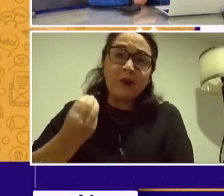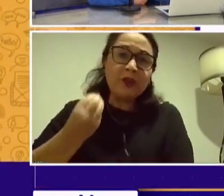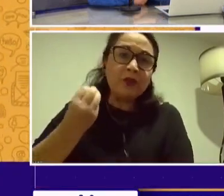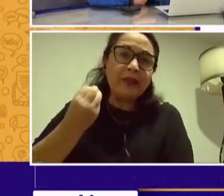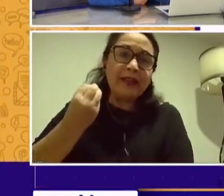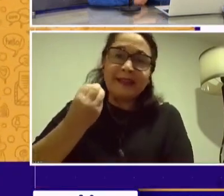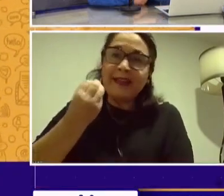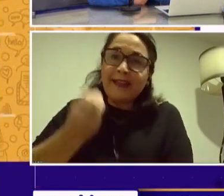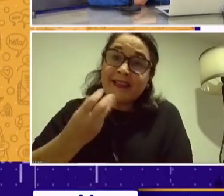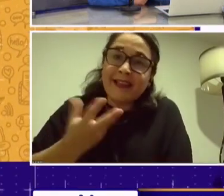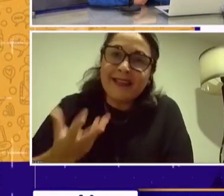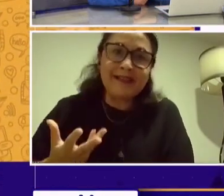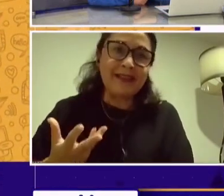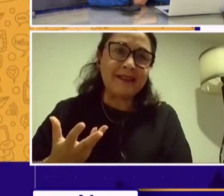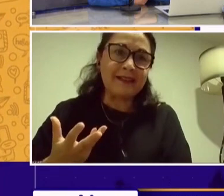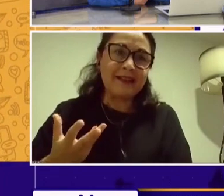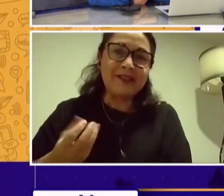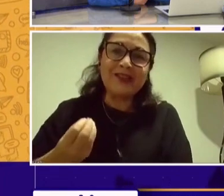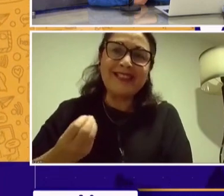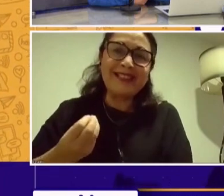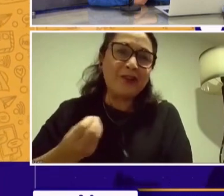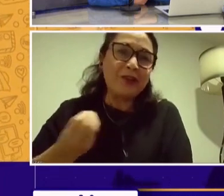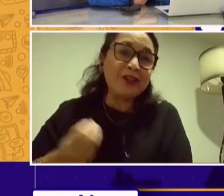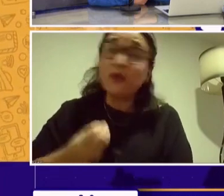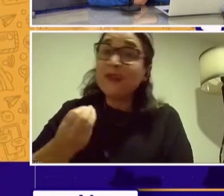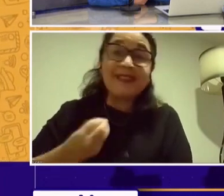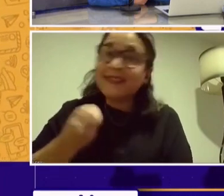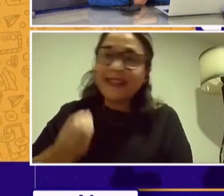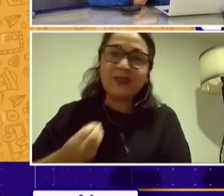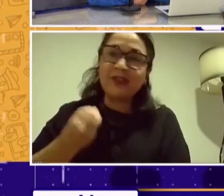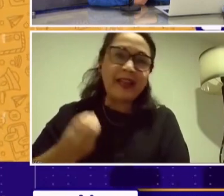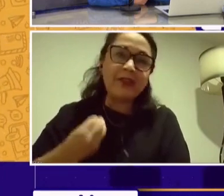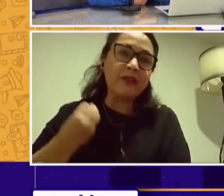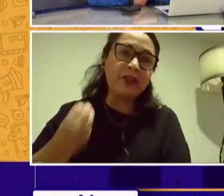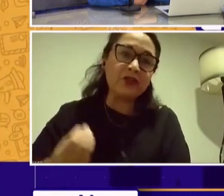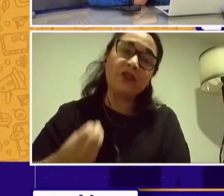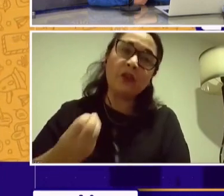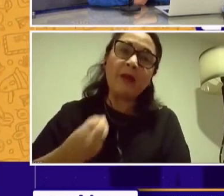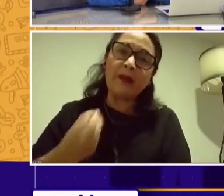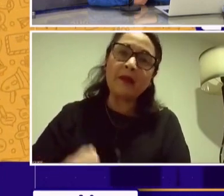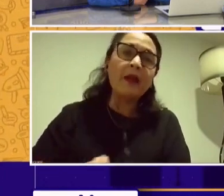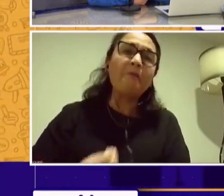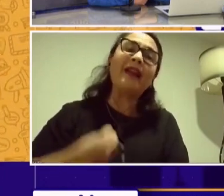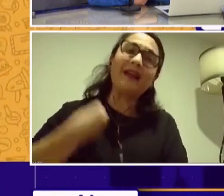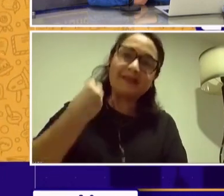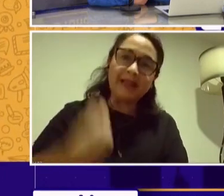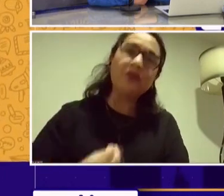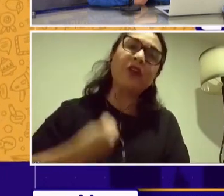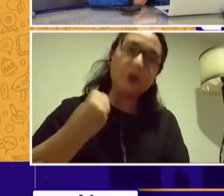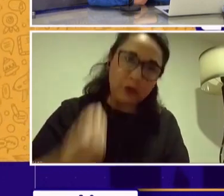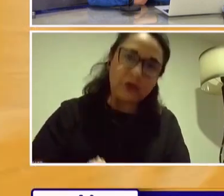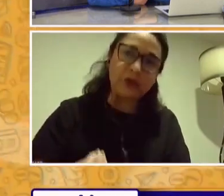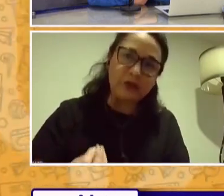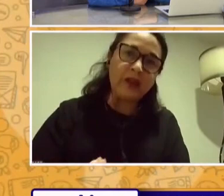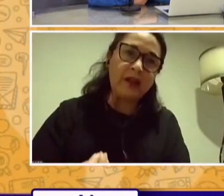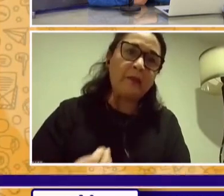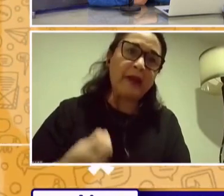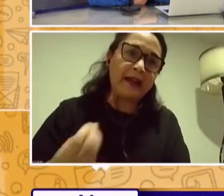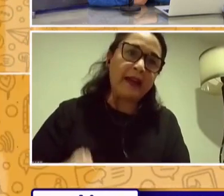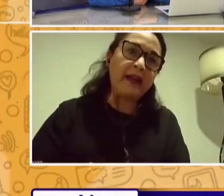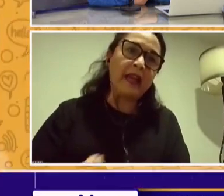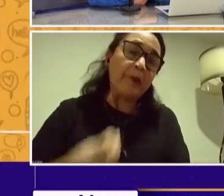en realidad cuando esas leyes ya existen. Y entonces el Congreso no está haciendo nada novedoso, sino más bien malgastando recursos